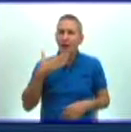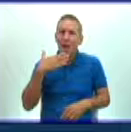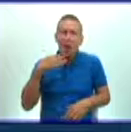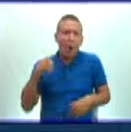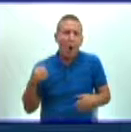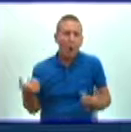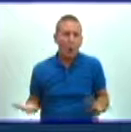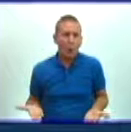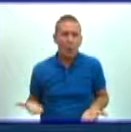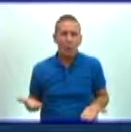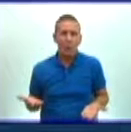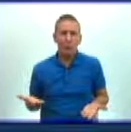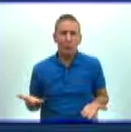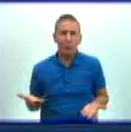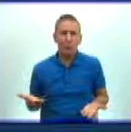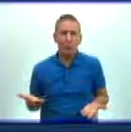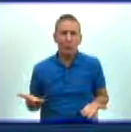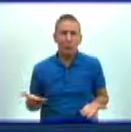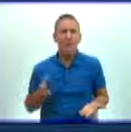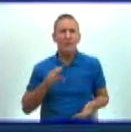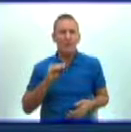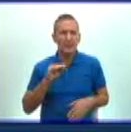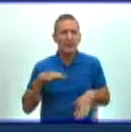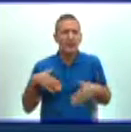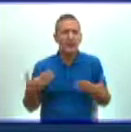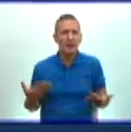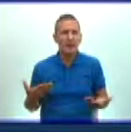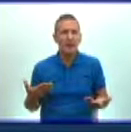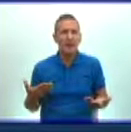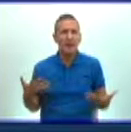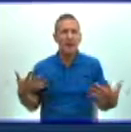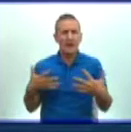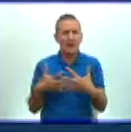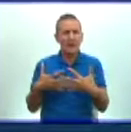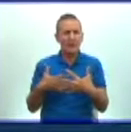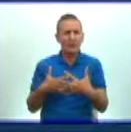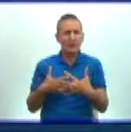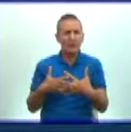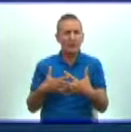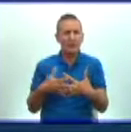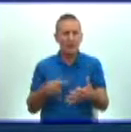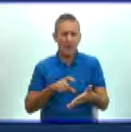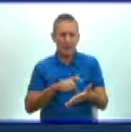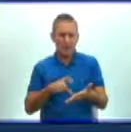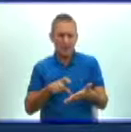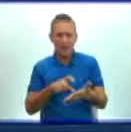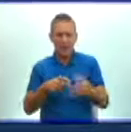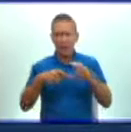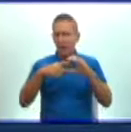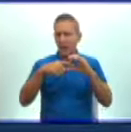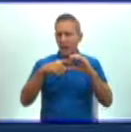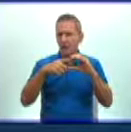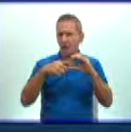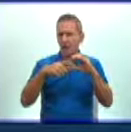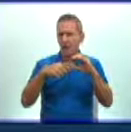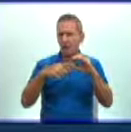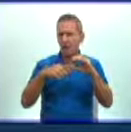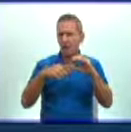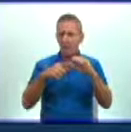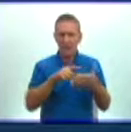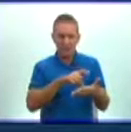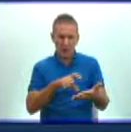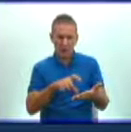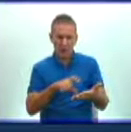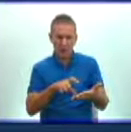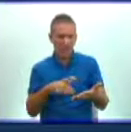¿Qué digo? ¿Acerca de qué voy a hablar? ¿Cuál va a ser el contenido de mi redacción? Ese